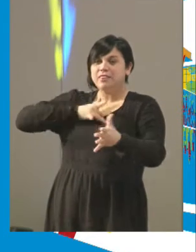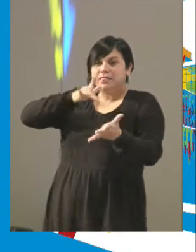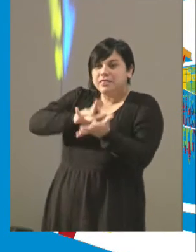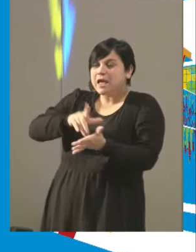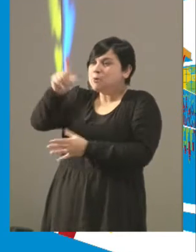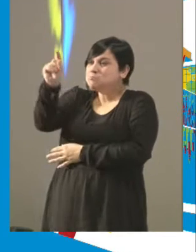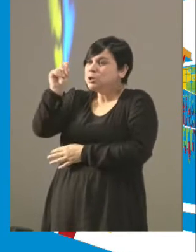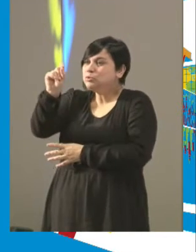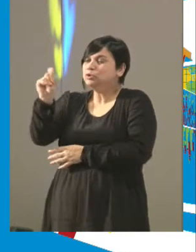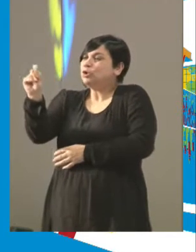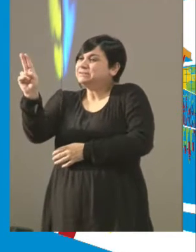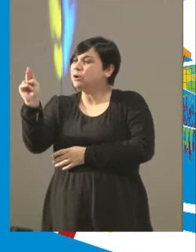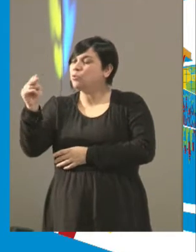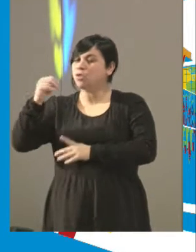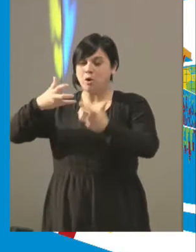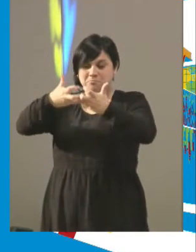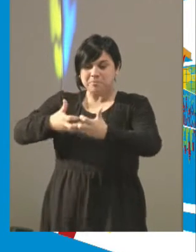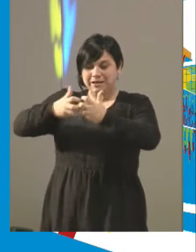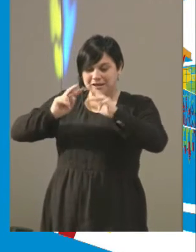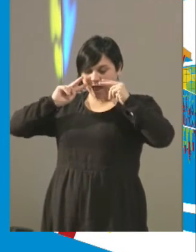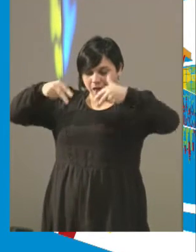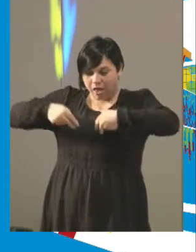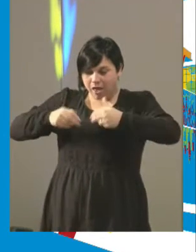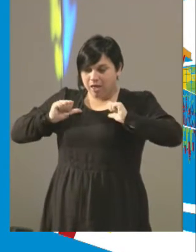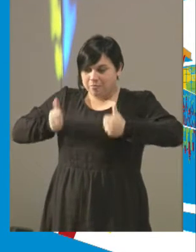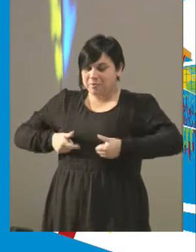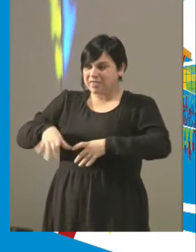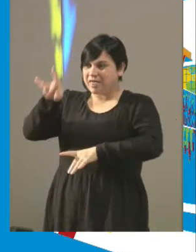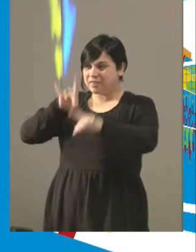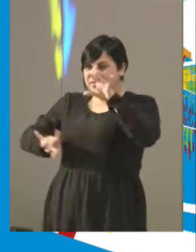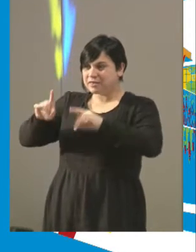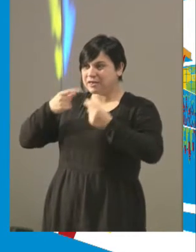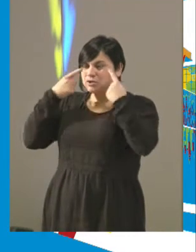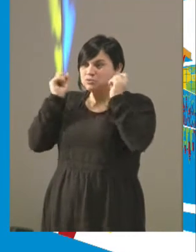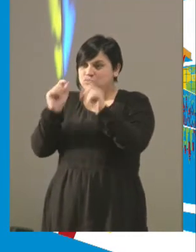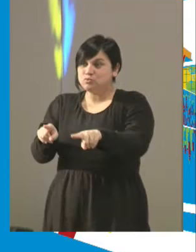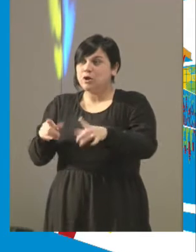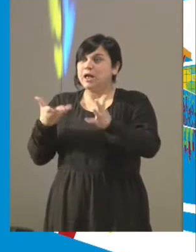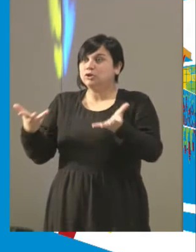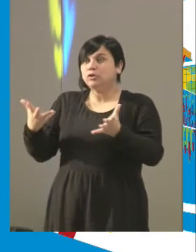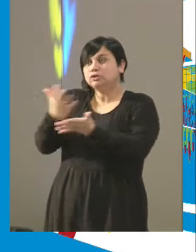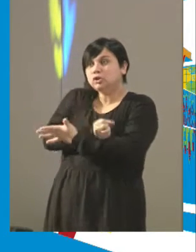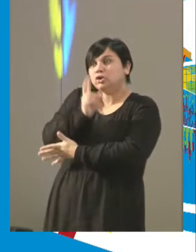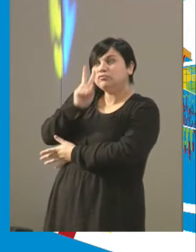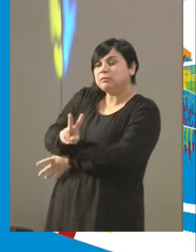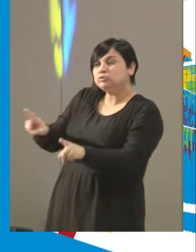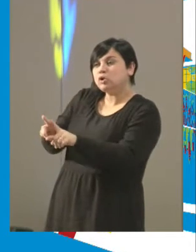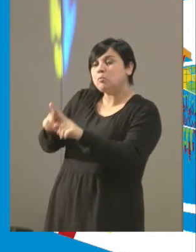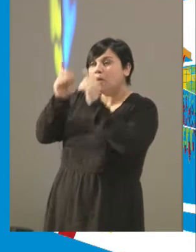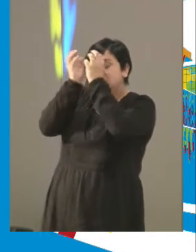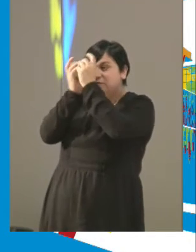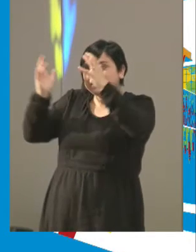conciencia de sí misma y empieza a tomar decisiones por sí mismas. Bueno, eso que todos vemos como una